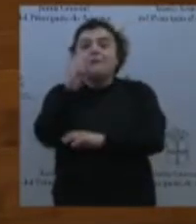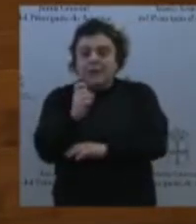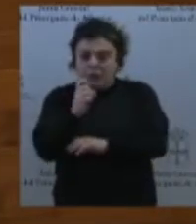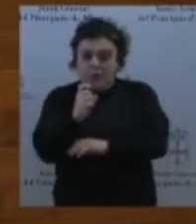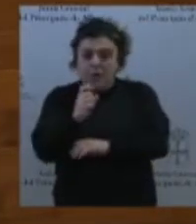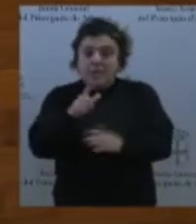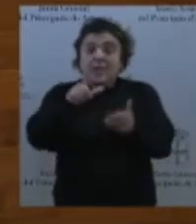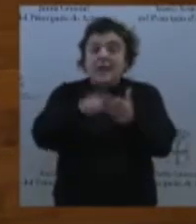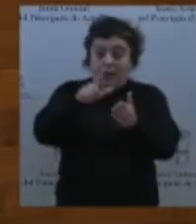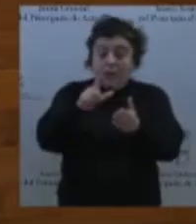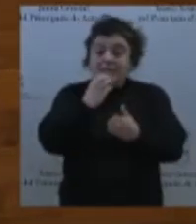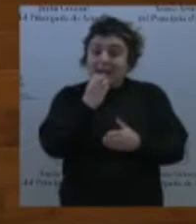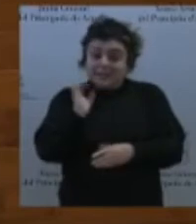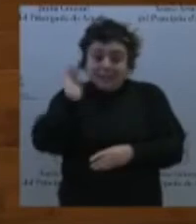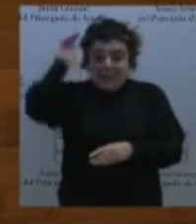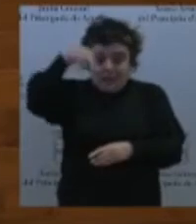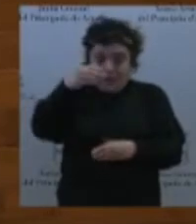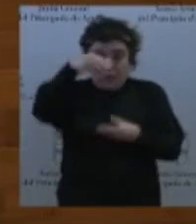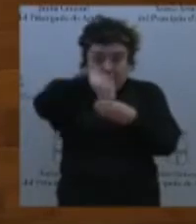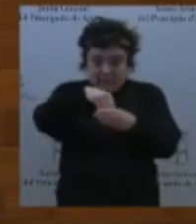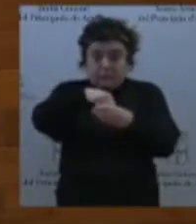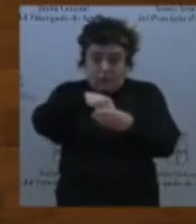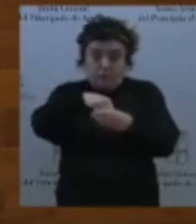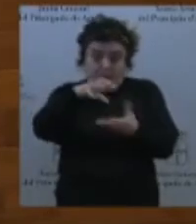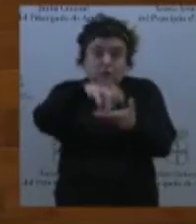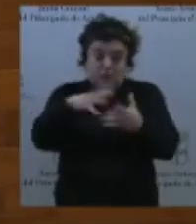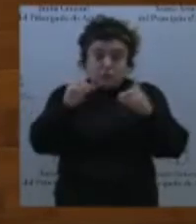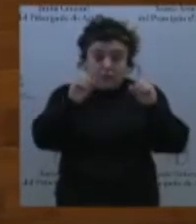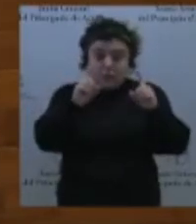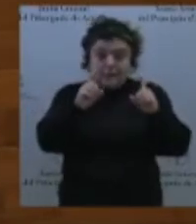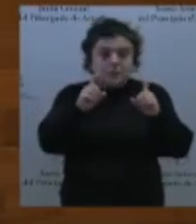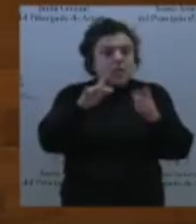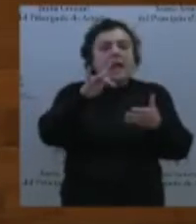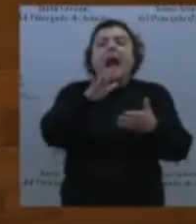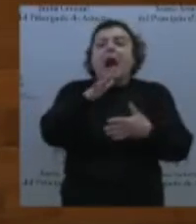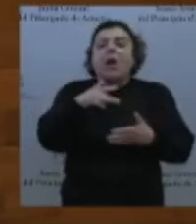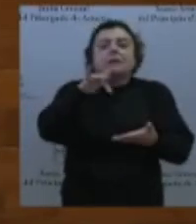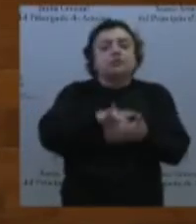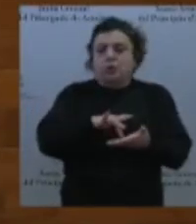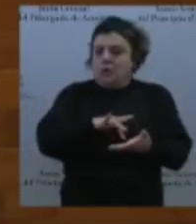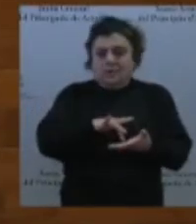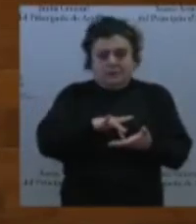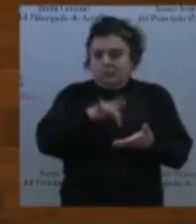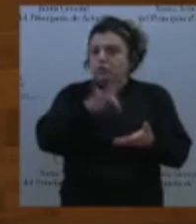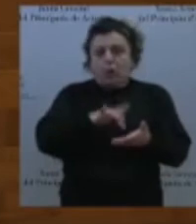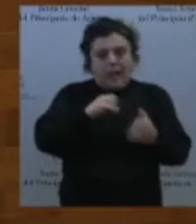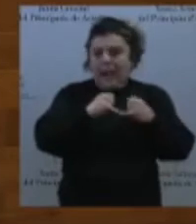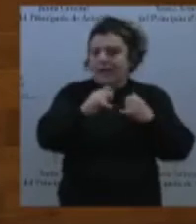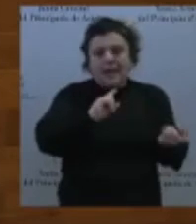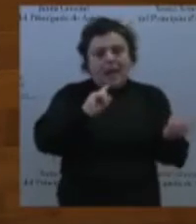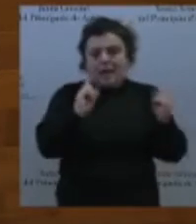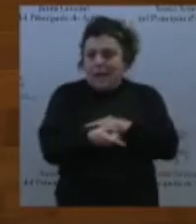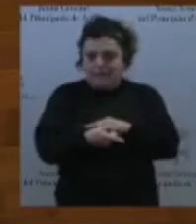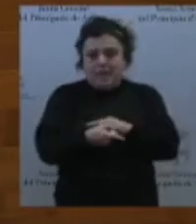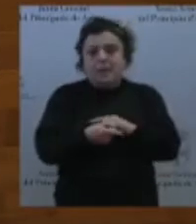educativos, y que ya es el momento de variar esta línea que además no beneficia a nadie. Por tanto, vamos,